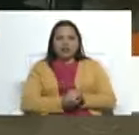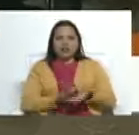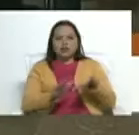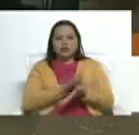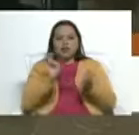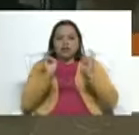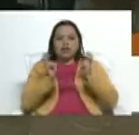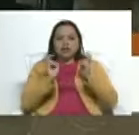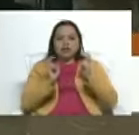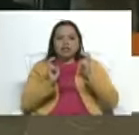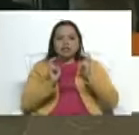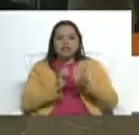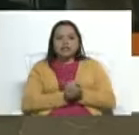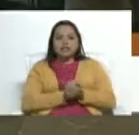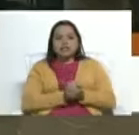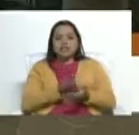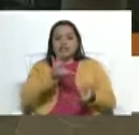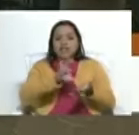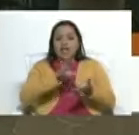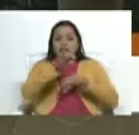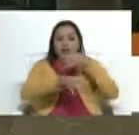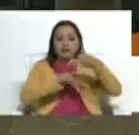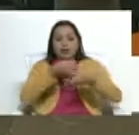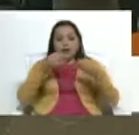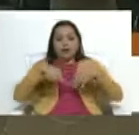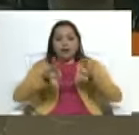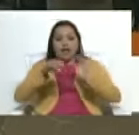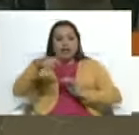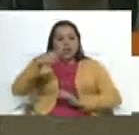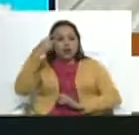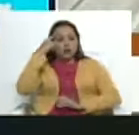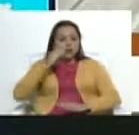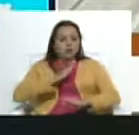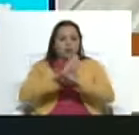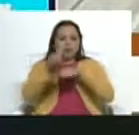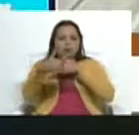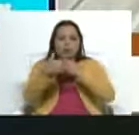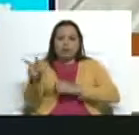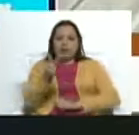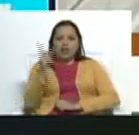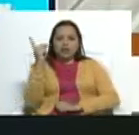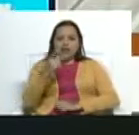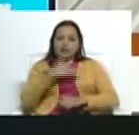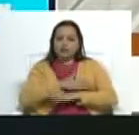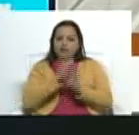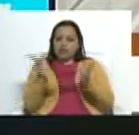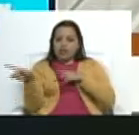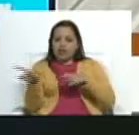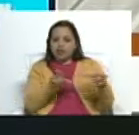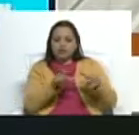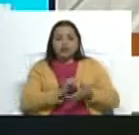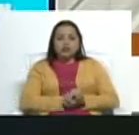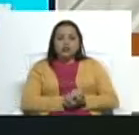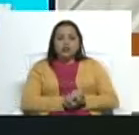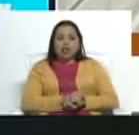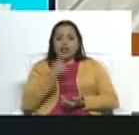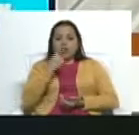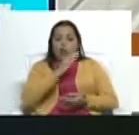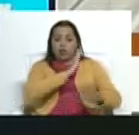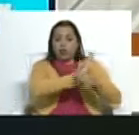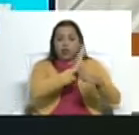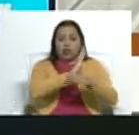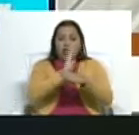Región Central, ha destacado precisamente el día de hoy que el bloqueo económico contra Venezuela debe levantarse ya. Ha dicho que las medidas